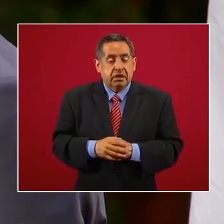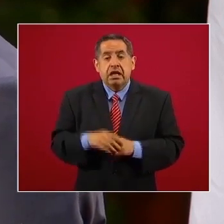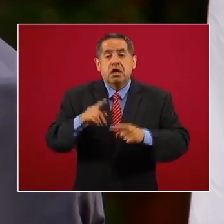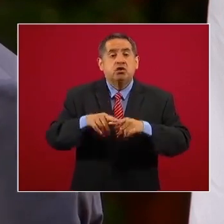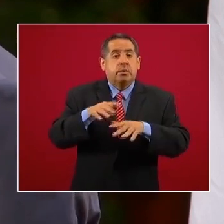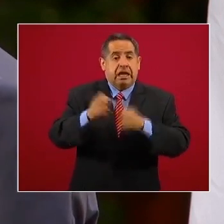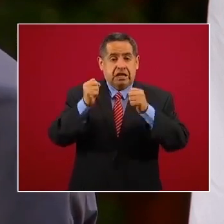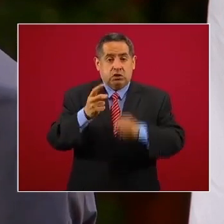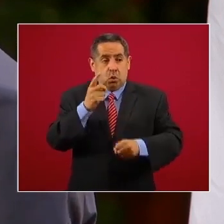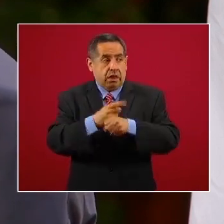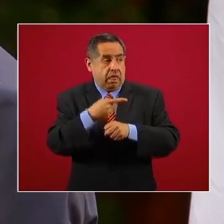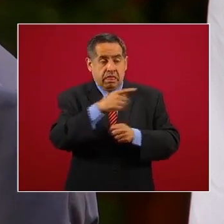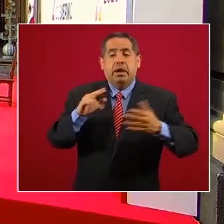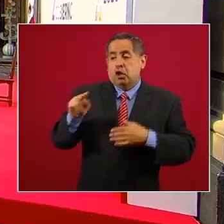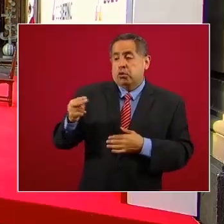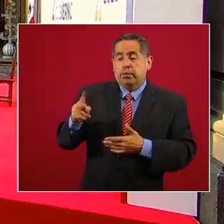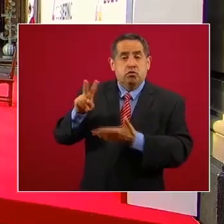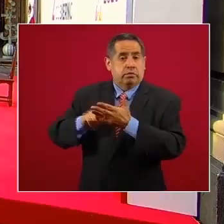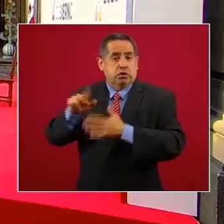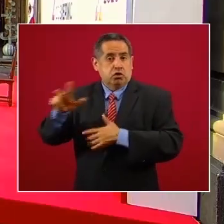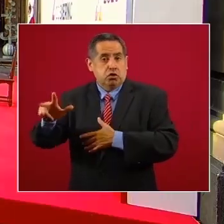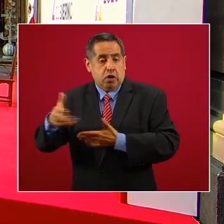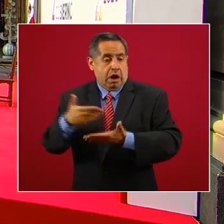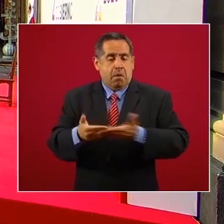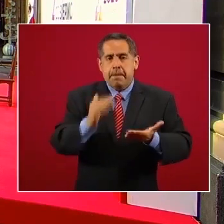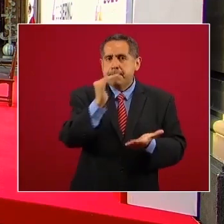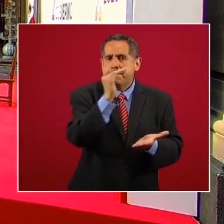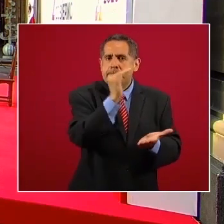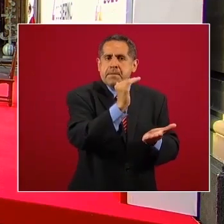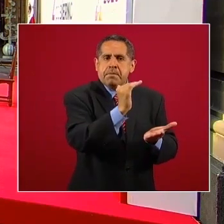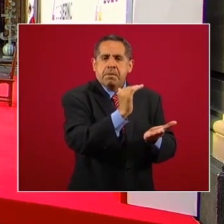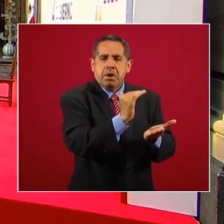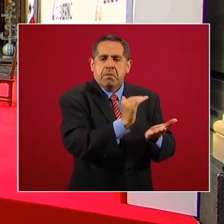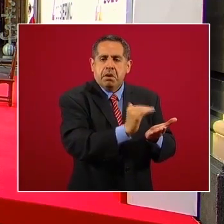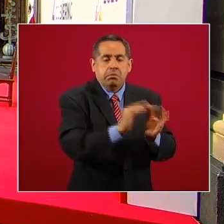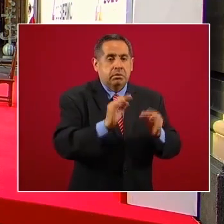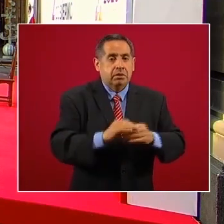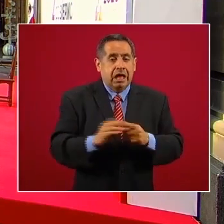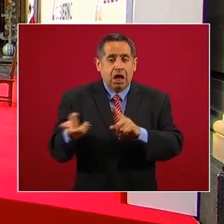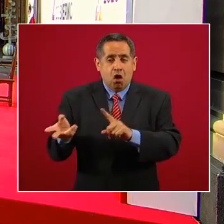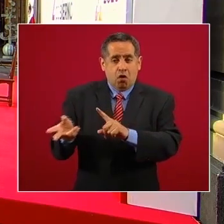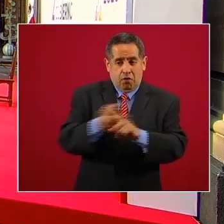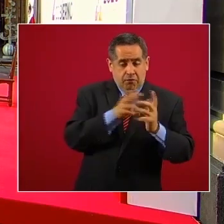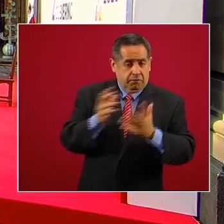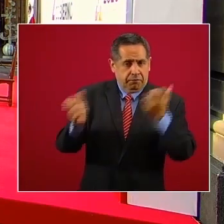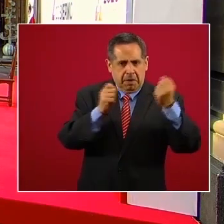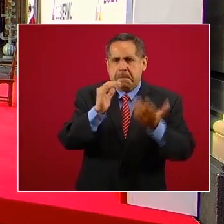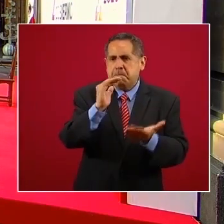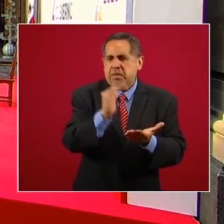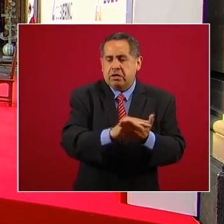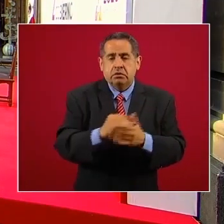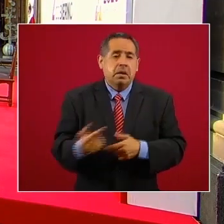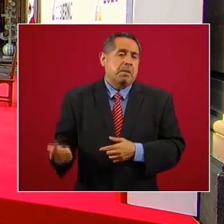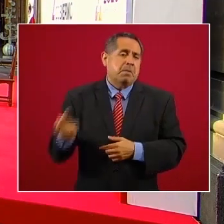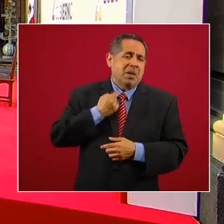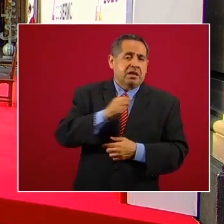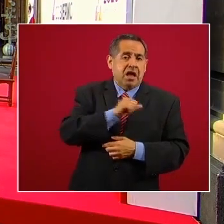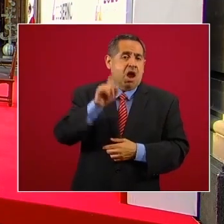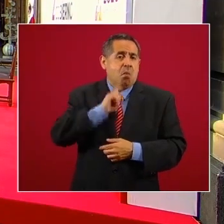la delincuencia organizada hay menos secuestros feminicidios